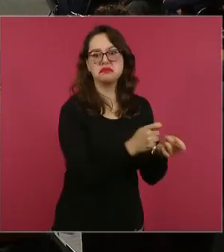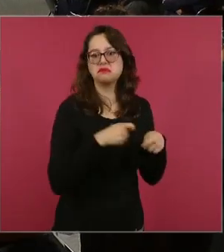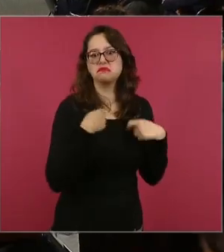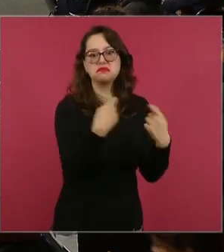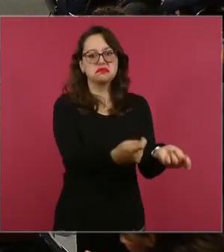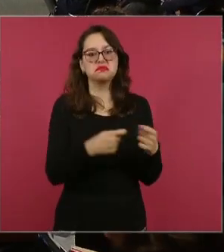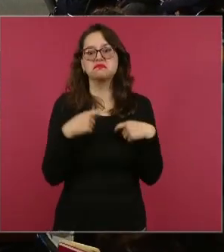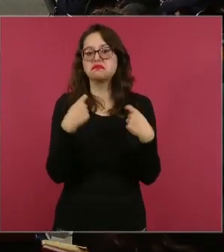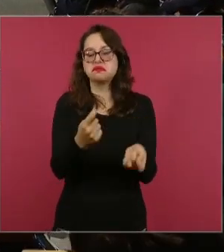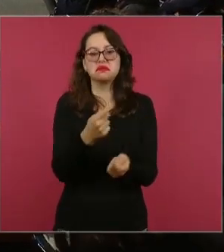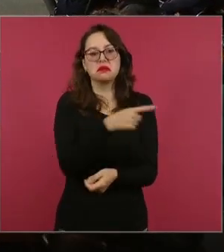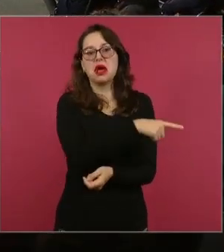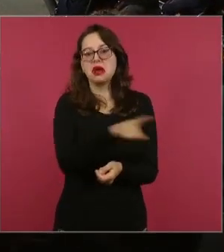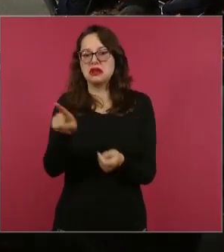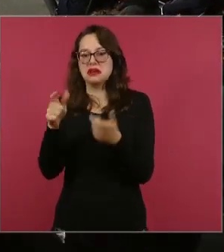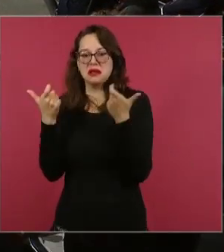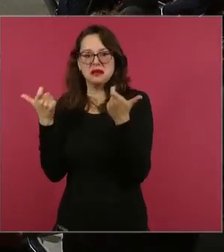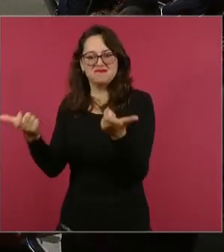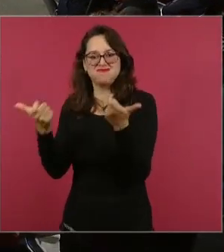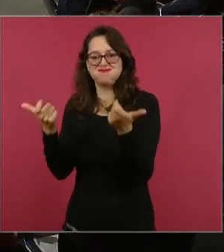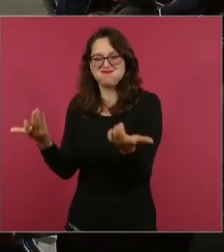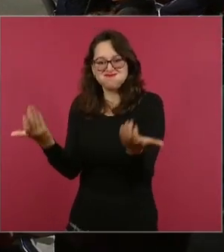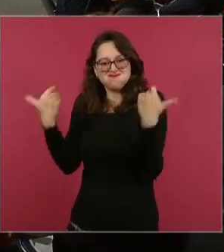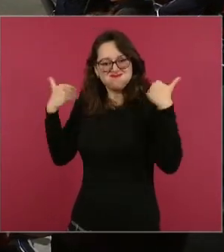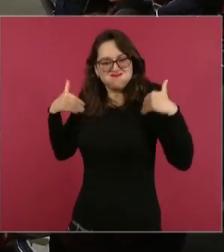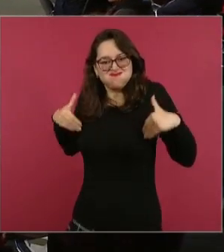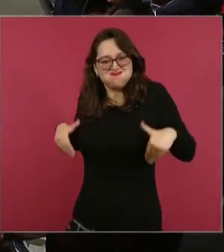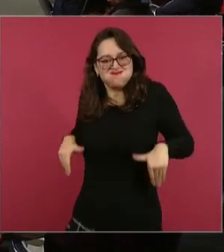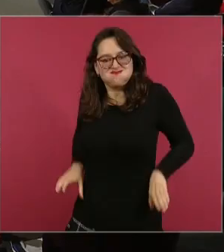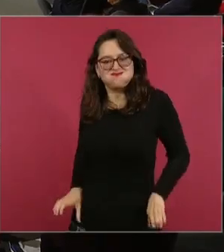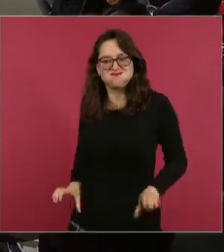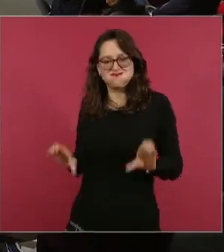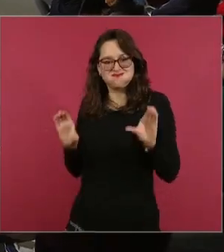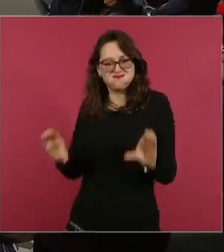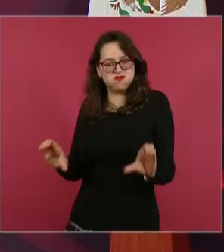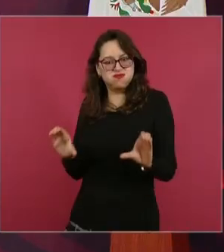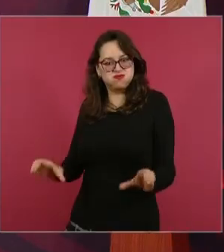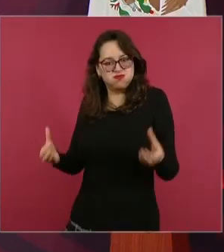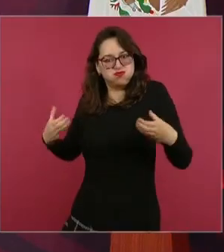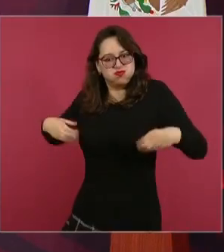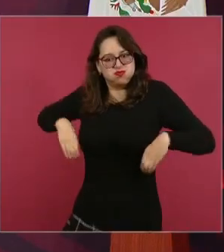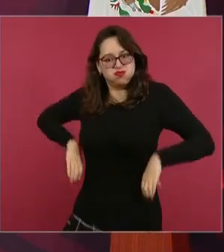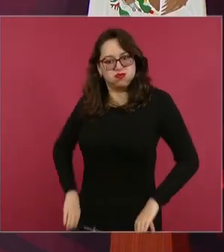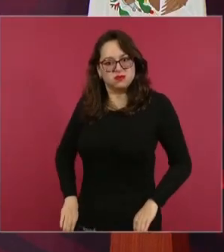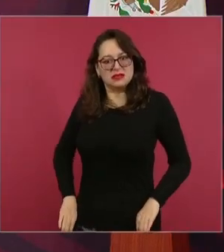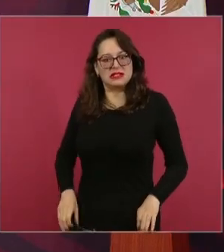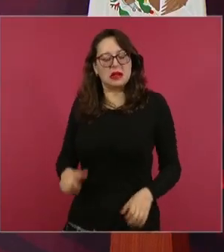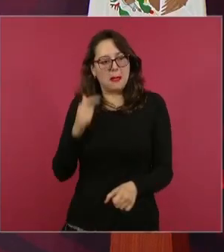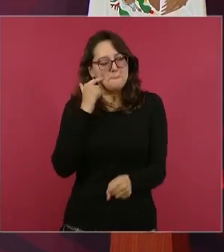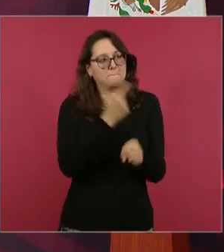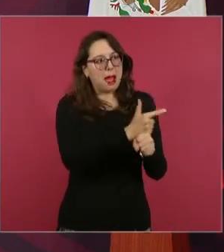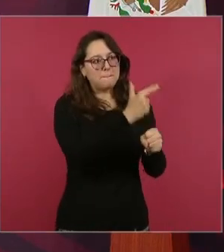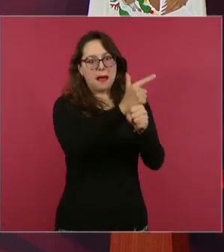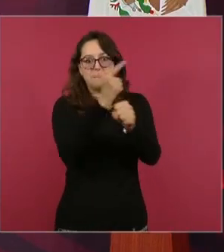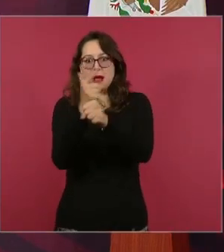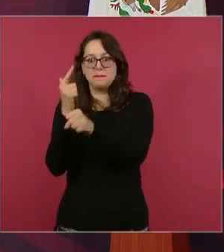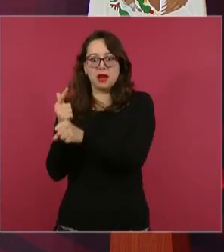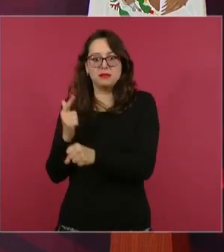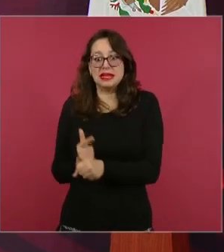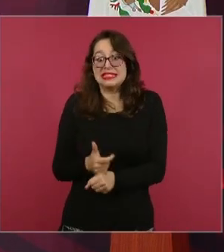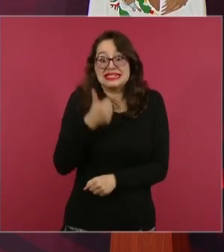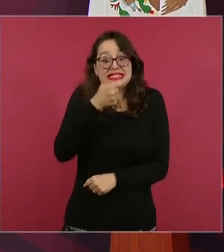de la nación bienes del pueblo a particulares y este